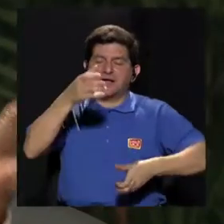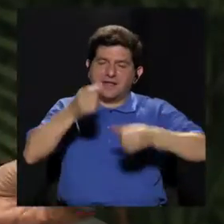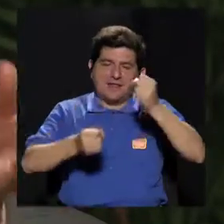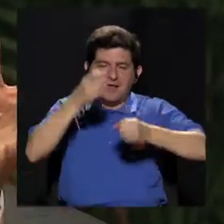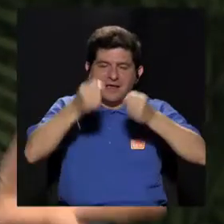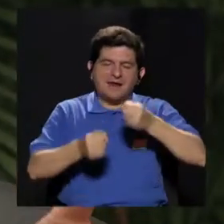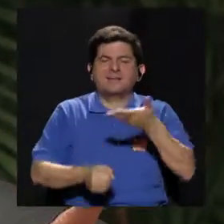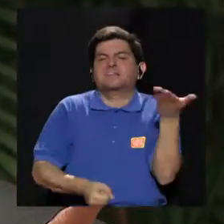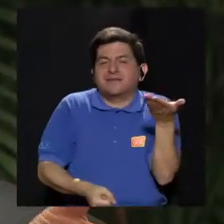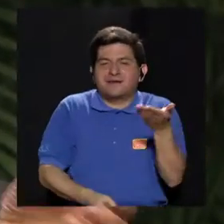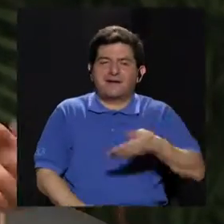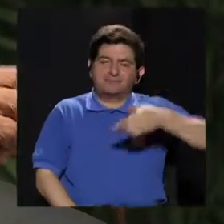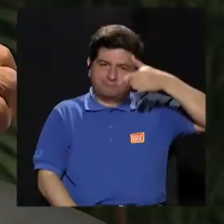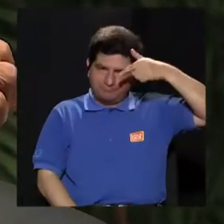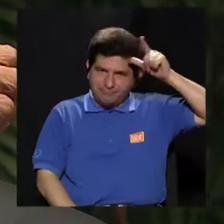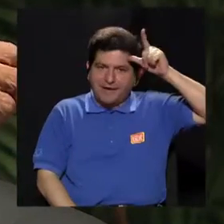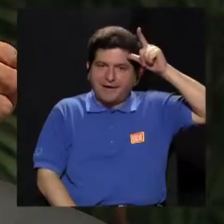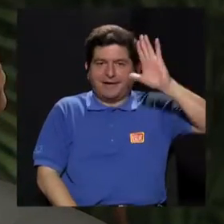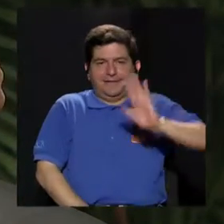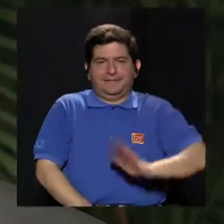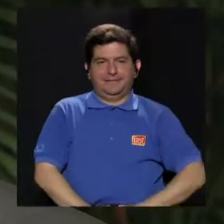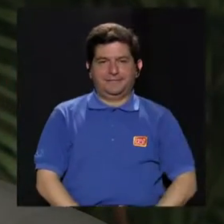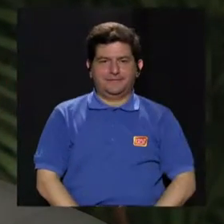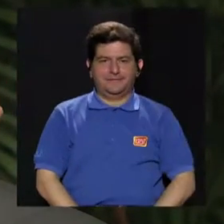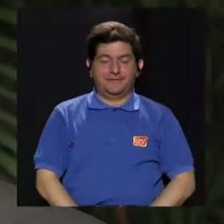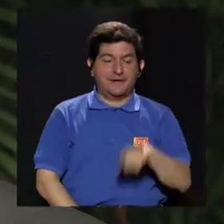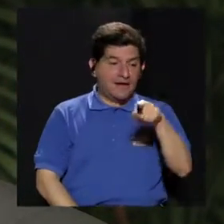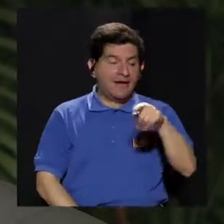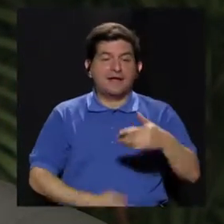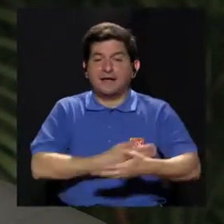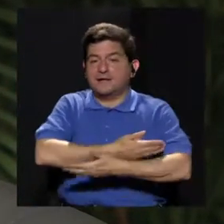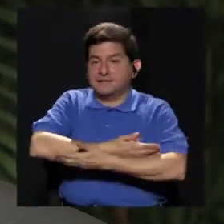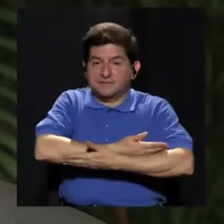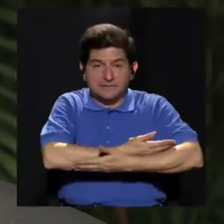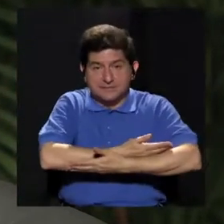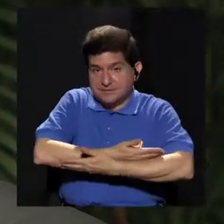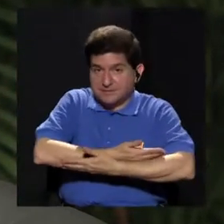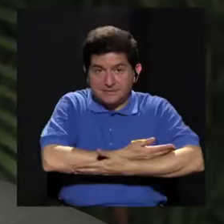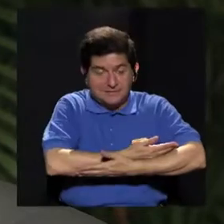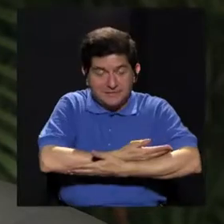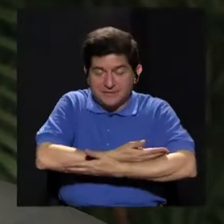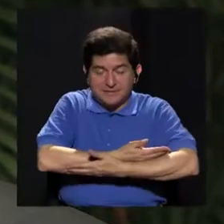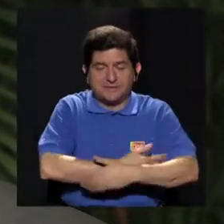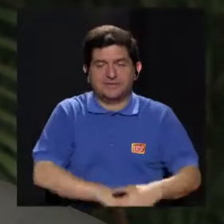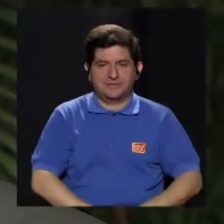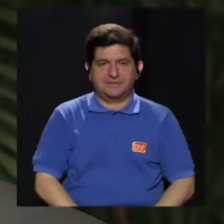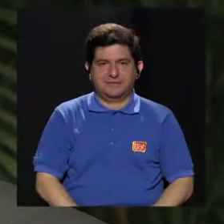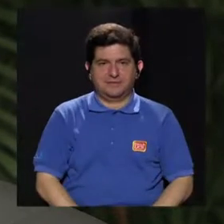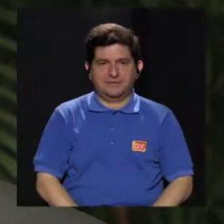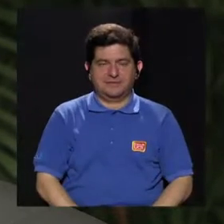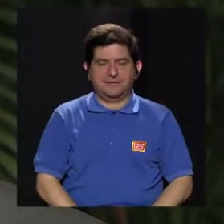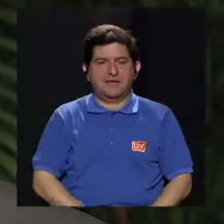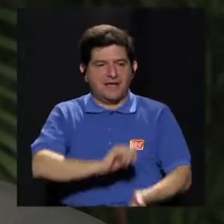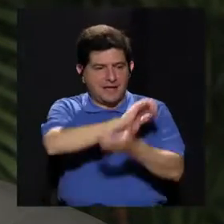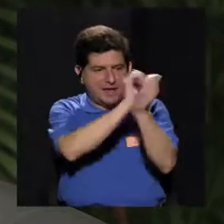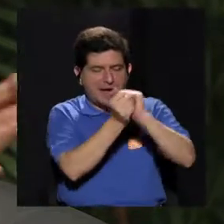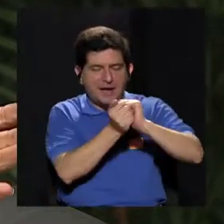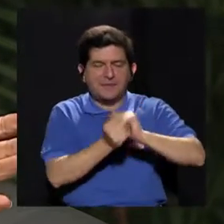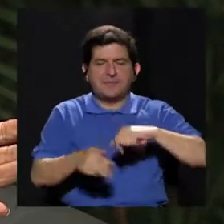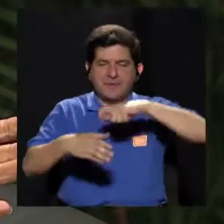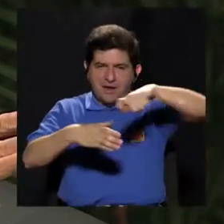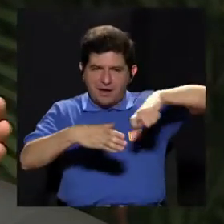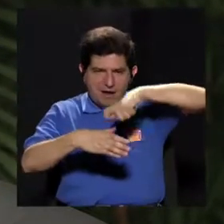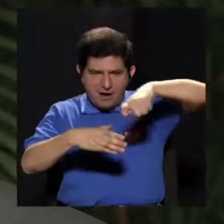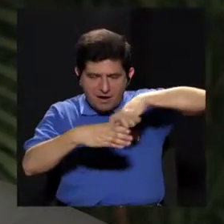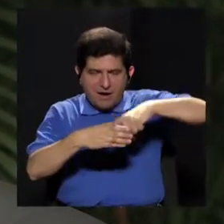base de leche de vaca, ¿verdad? Entonces, ese bebé se pasa a